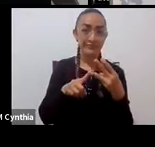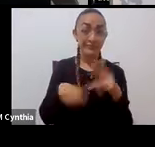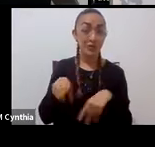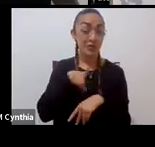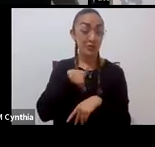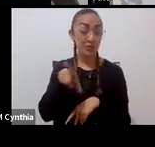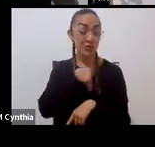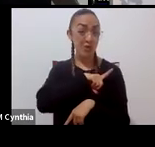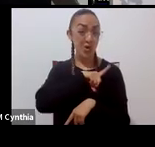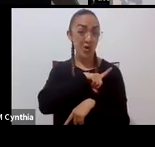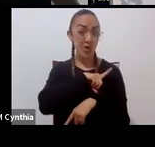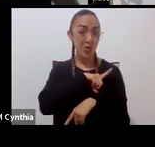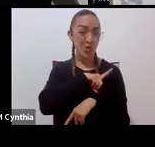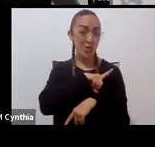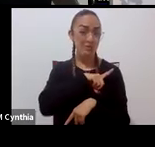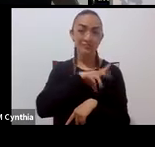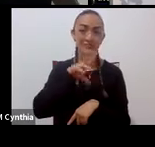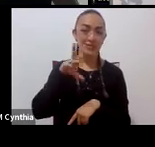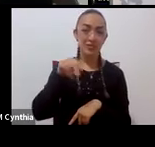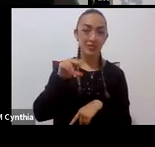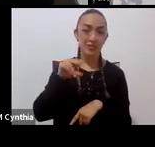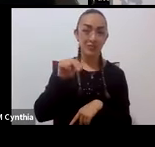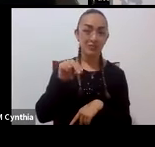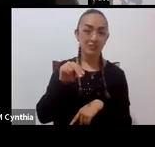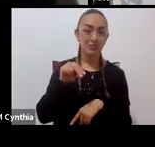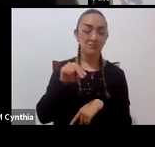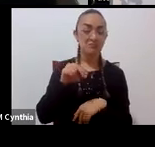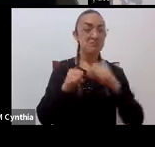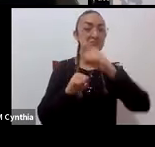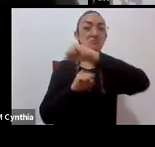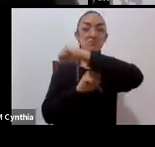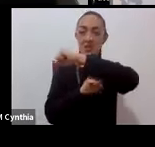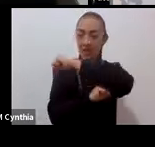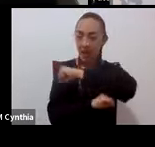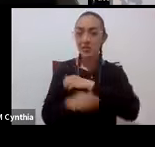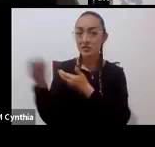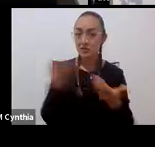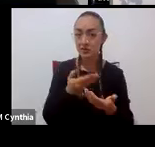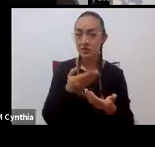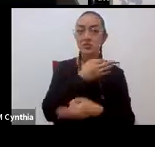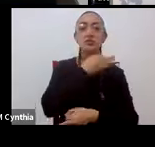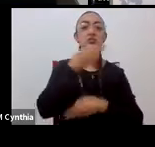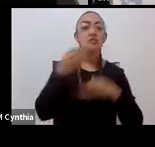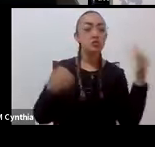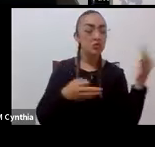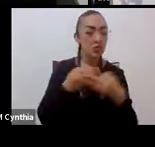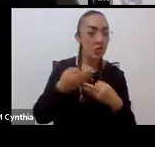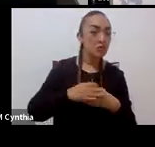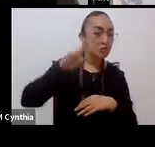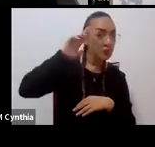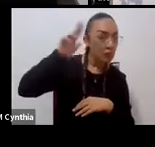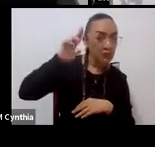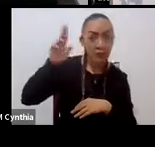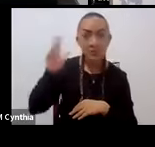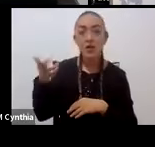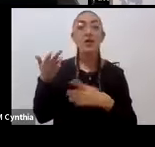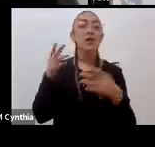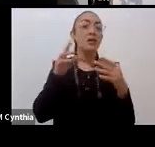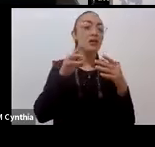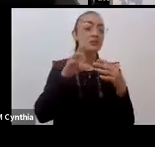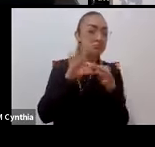tercera parte. Llegas al Pilares y eso, te saluda todo el mundo, te encuentran, en fin.